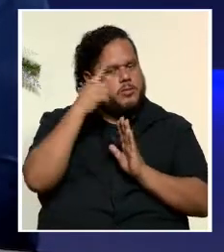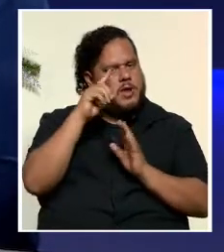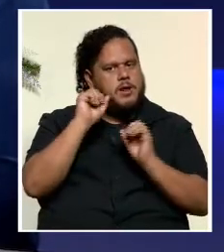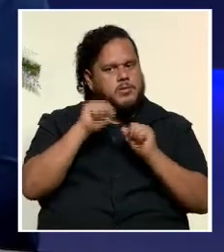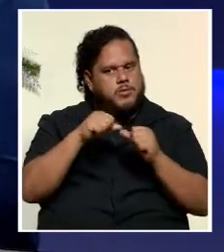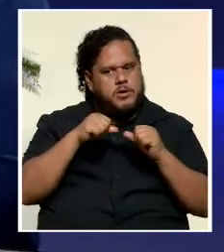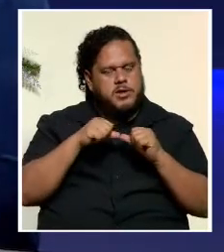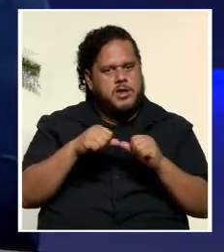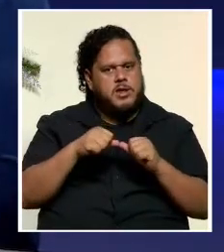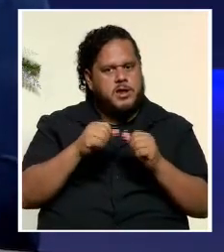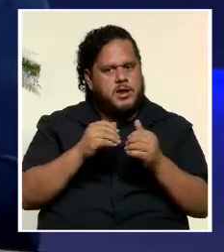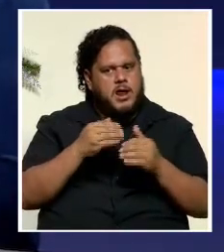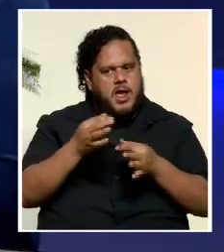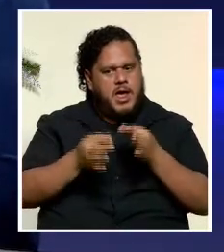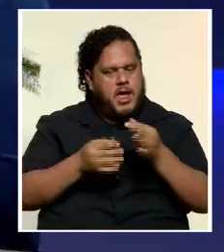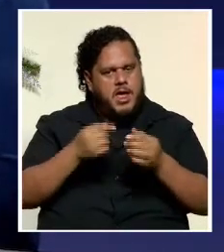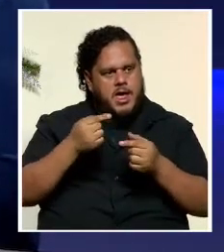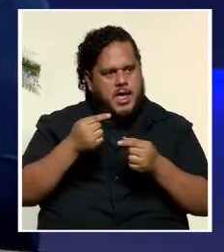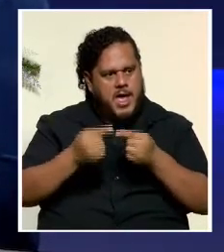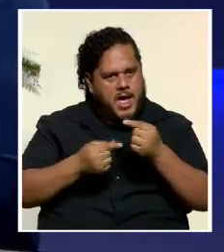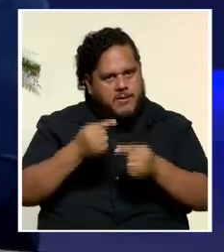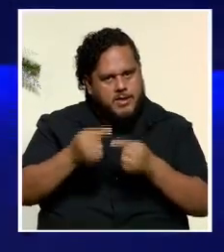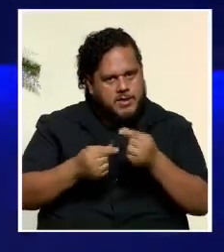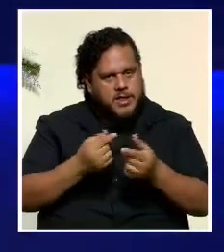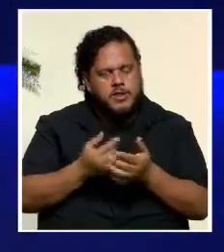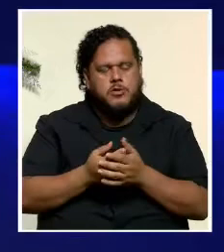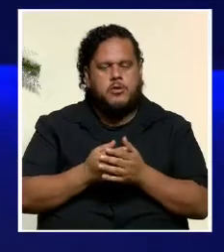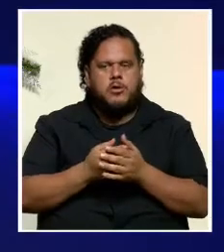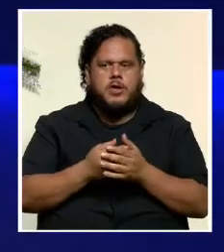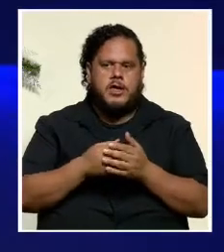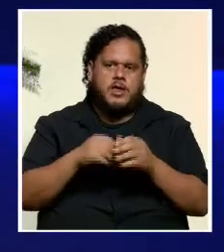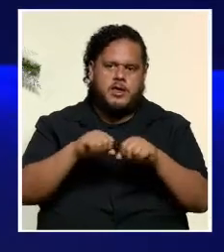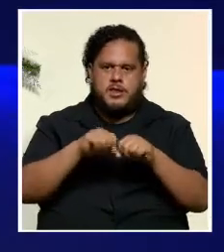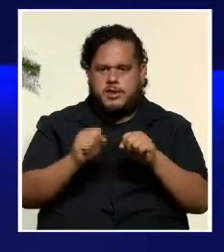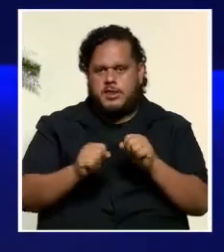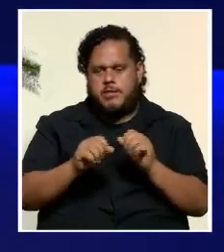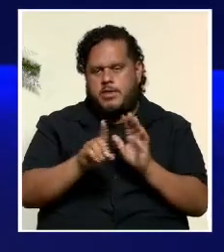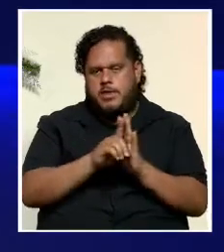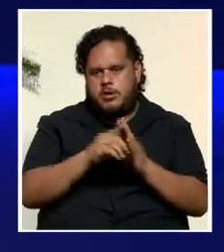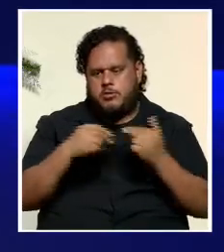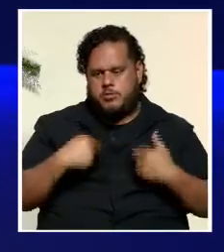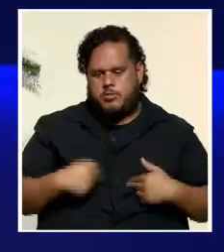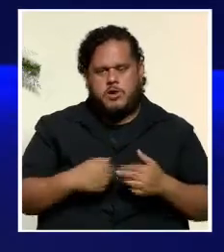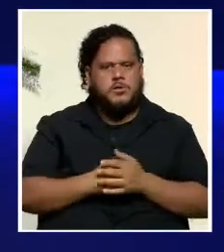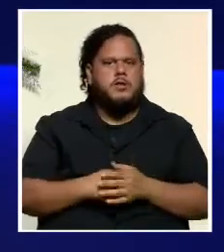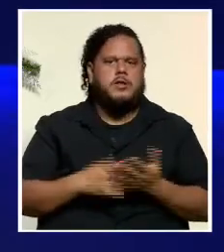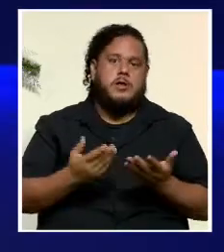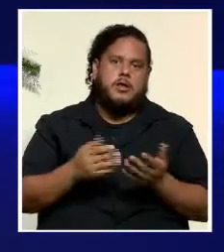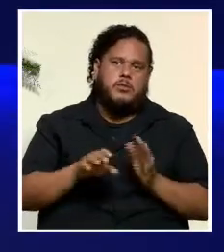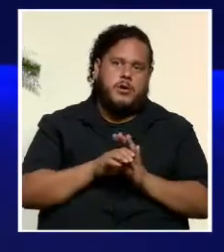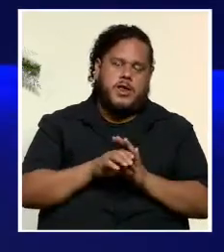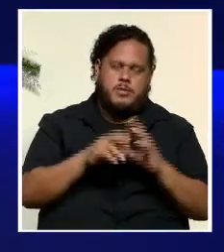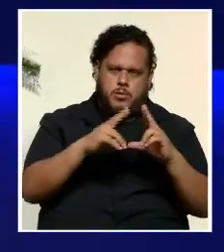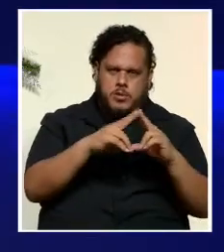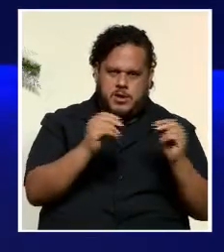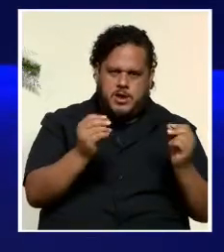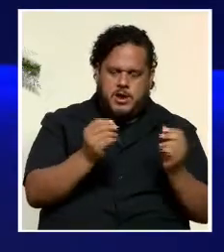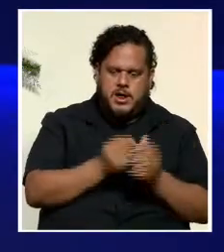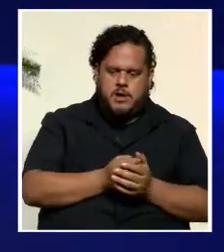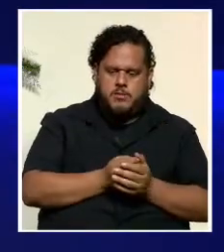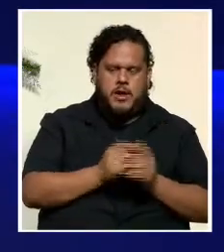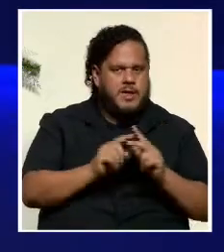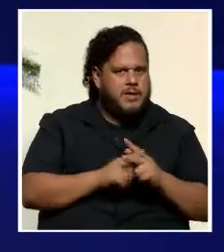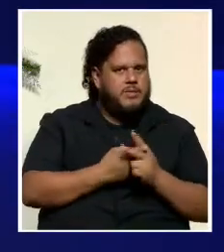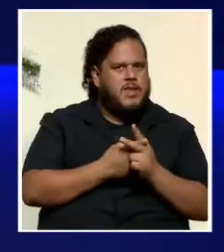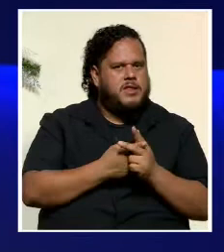avanzando en materia de derechos humanos. Democracias que en algunos casos, y esto corre por mi cuenta, como en el caso de Nicaragua, empiezan